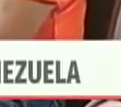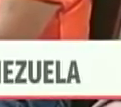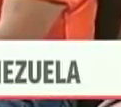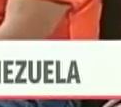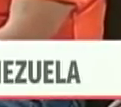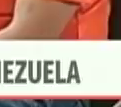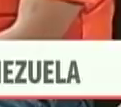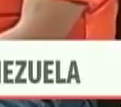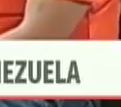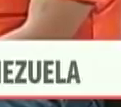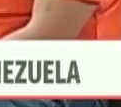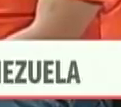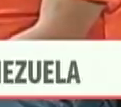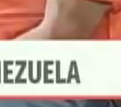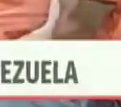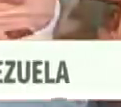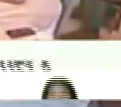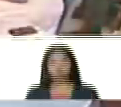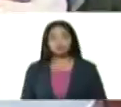Correcto, ahí teníamos nosotros